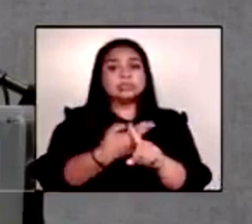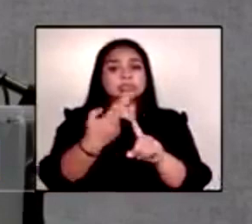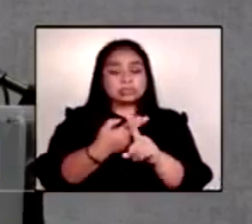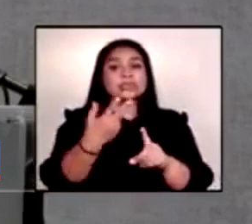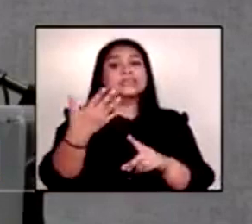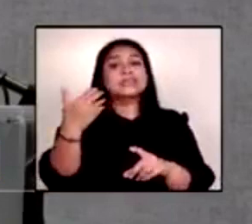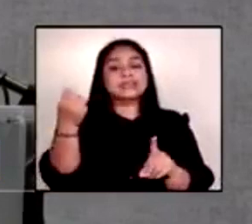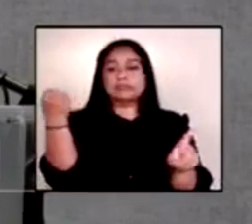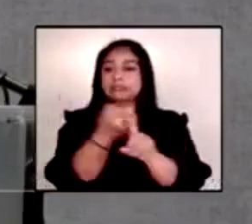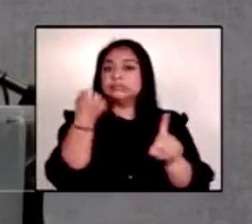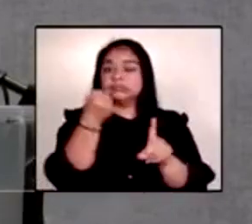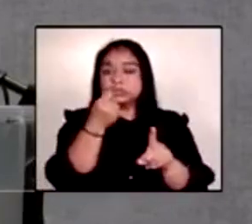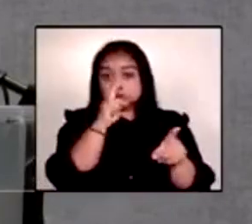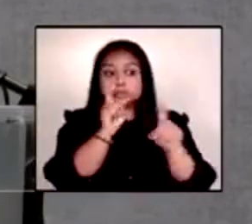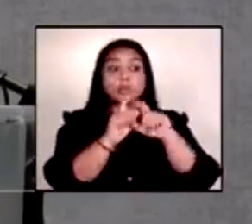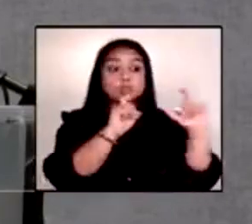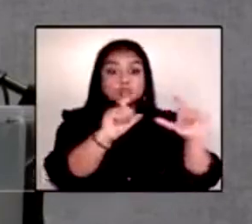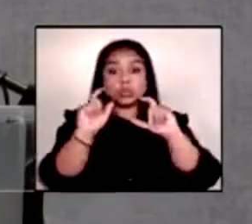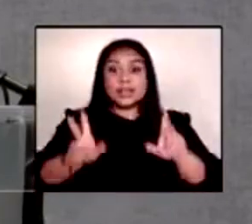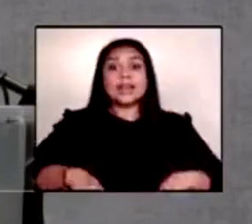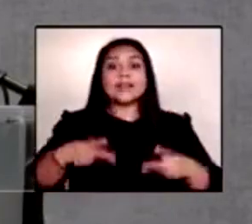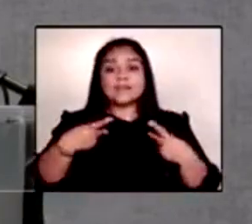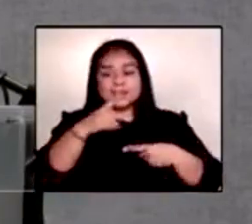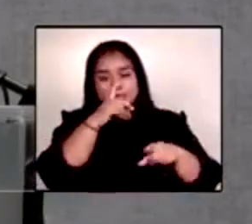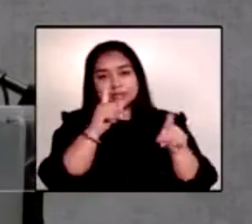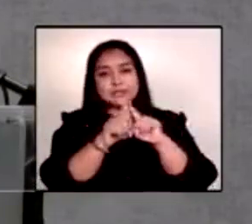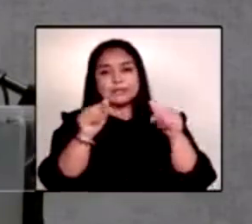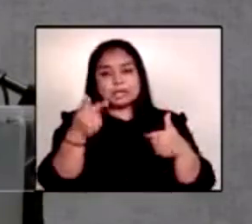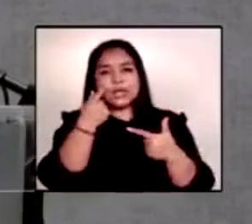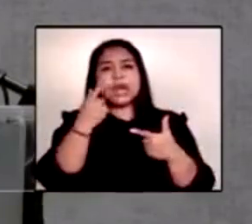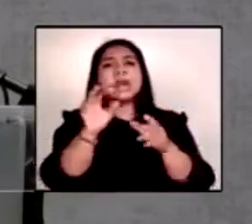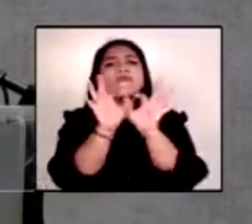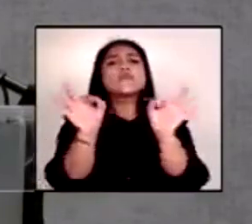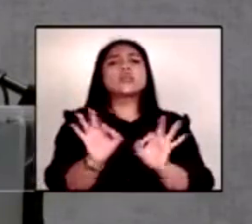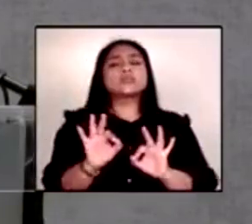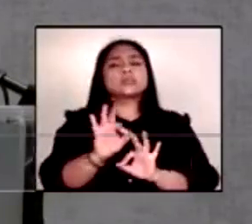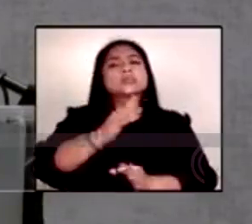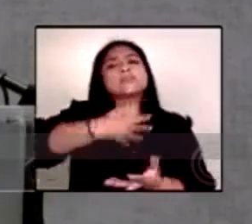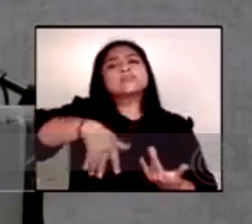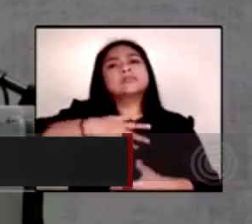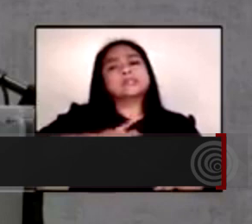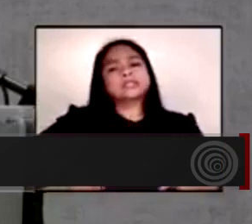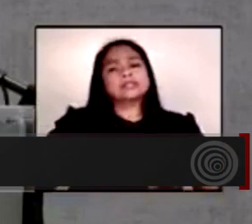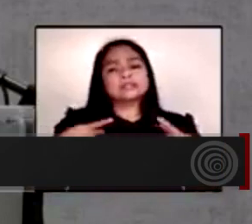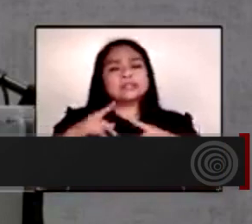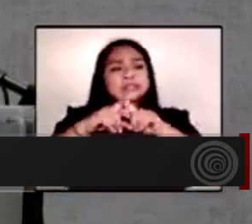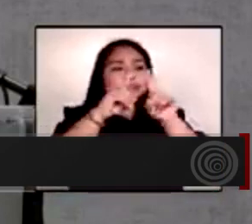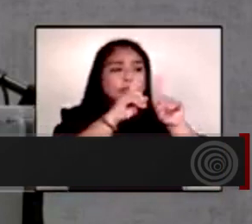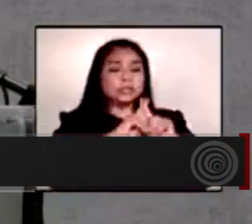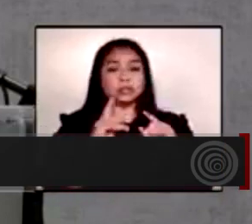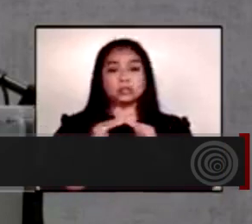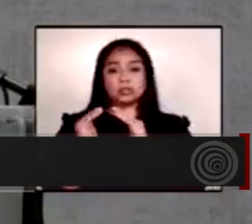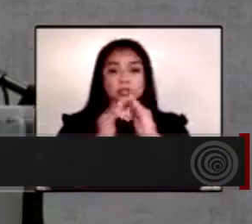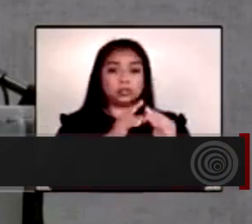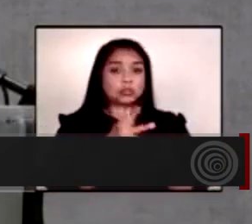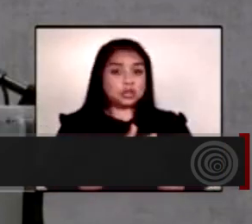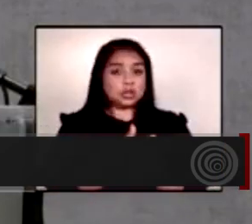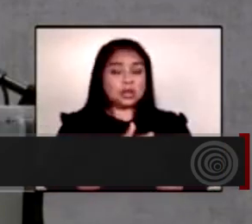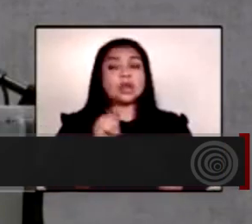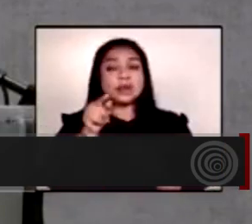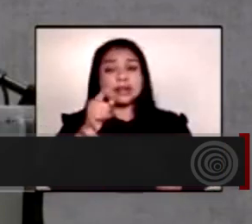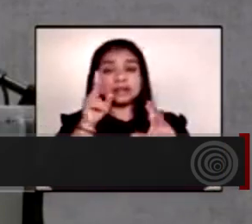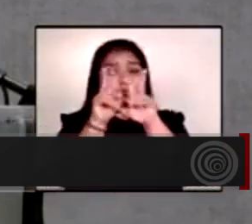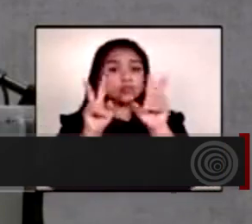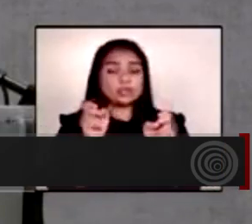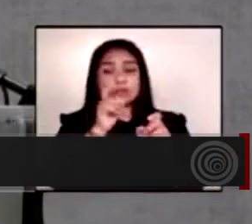y salvaguardar las vidas y los medios de subsistencia de las múltiples comunidades en Guatemala. Un tema que también es